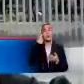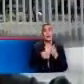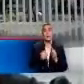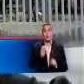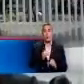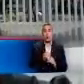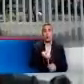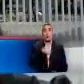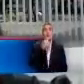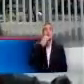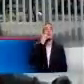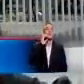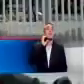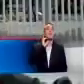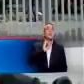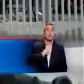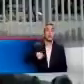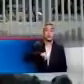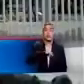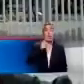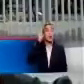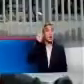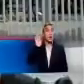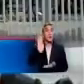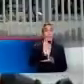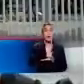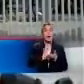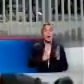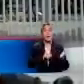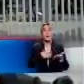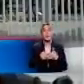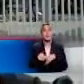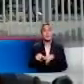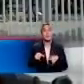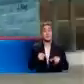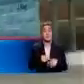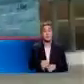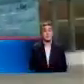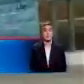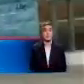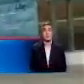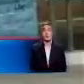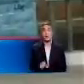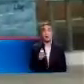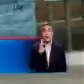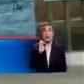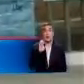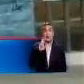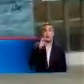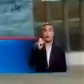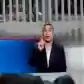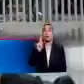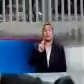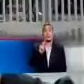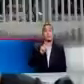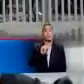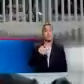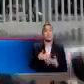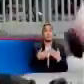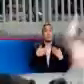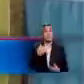y lo que estamos aquí somos líderes barriales no solo parroquiales también de todos los barrios no sea la parroquia los esteros que están